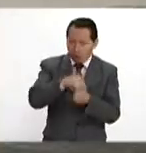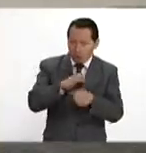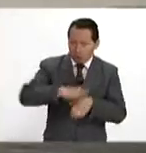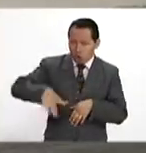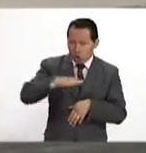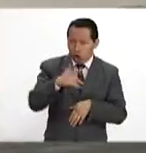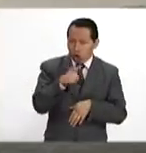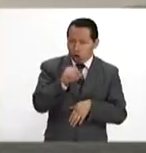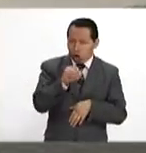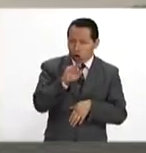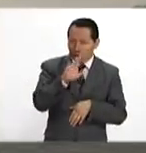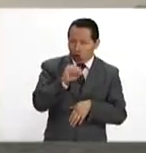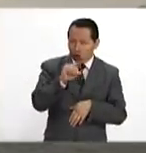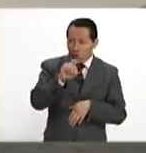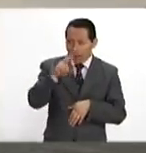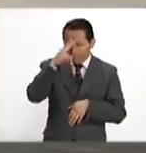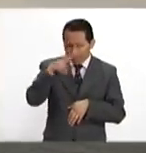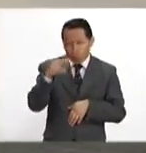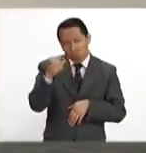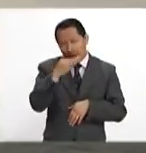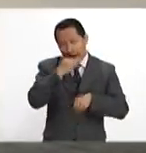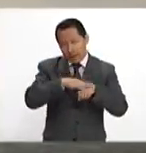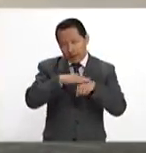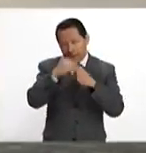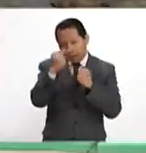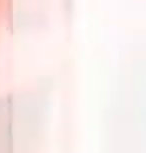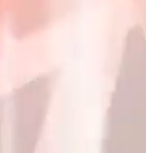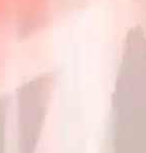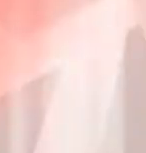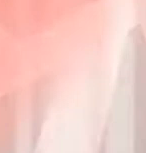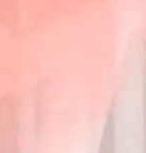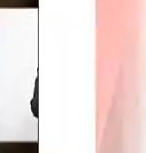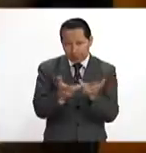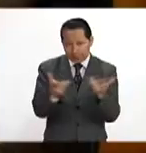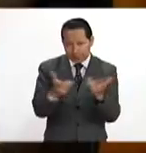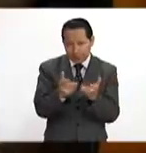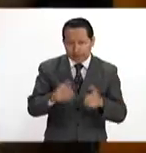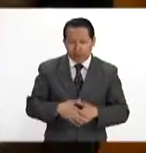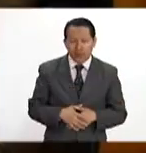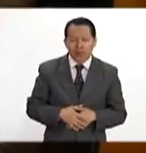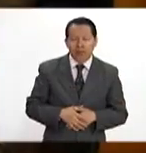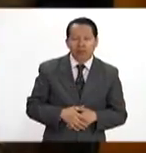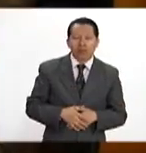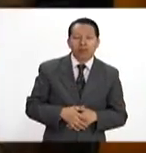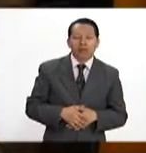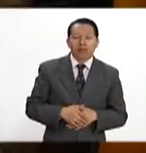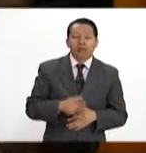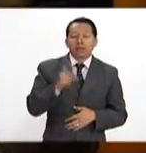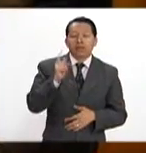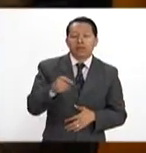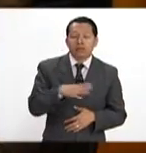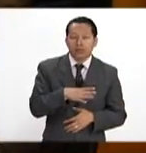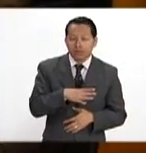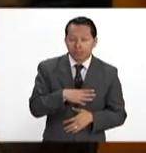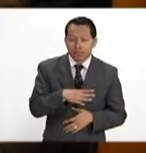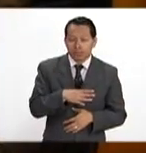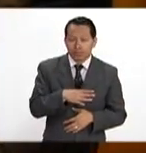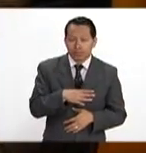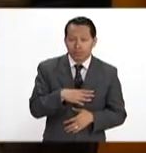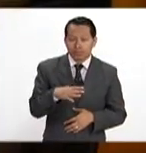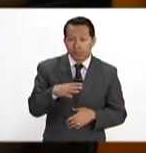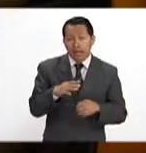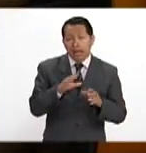y dio a conocer medidas preventivas. Se ha acordado en este comité